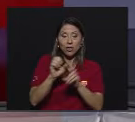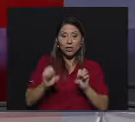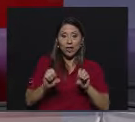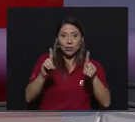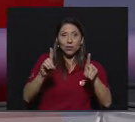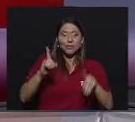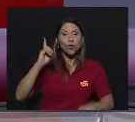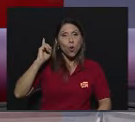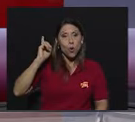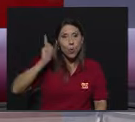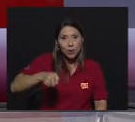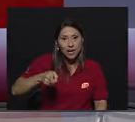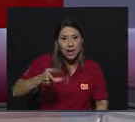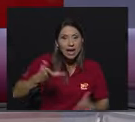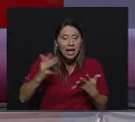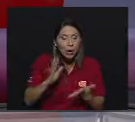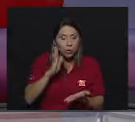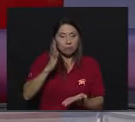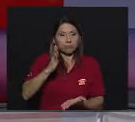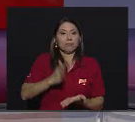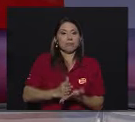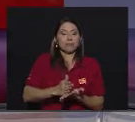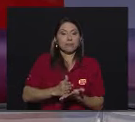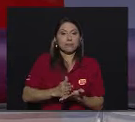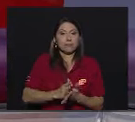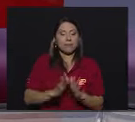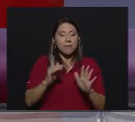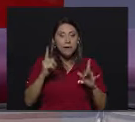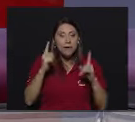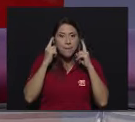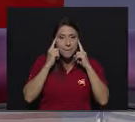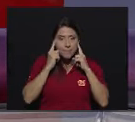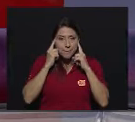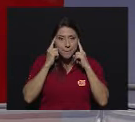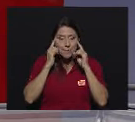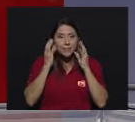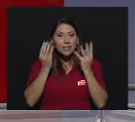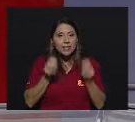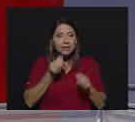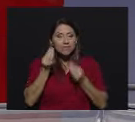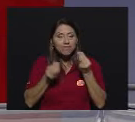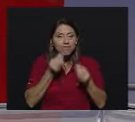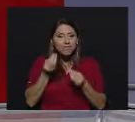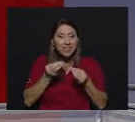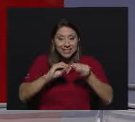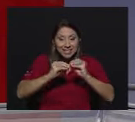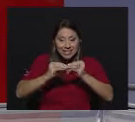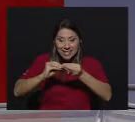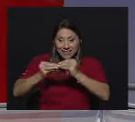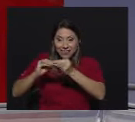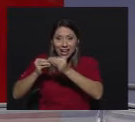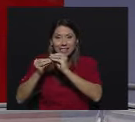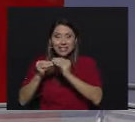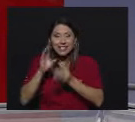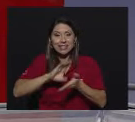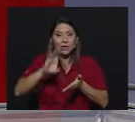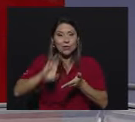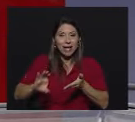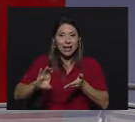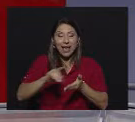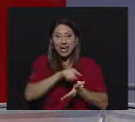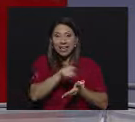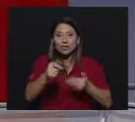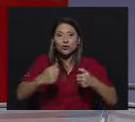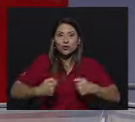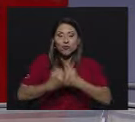al sector a hacer un alto en el camino y reflexionar sobre esas cifras que tenemos en secundaria, esos retos